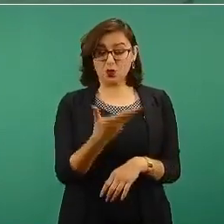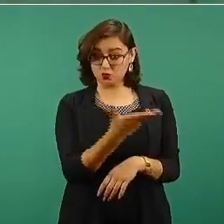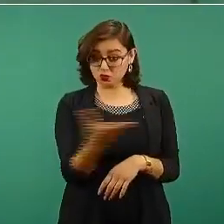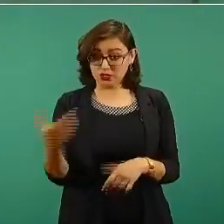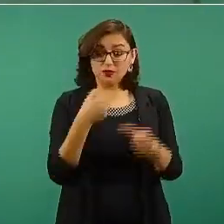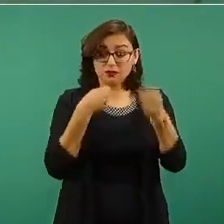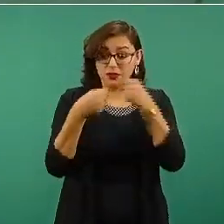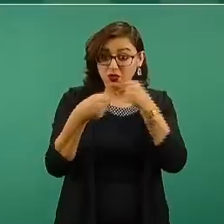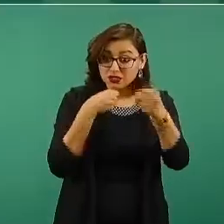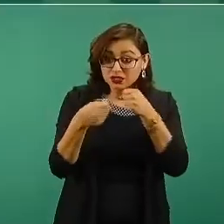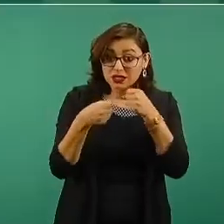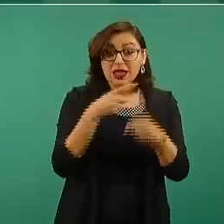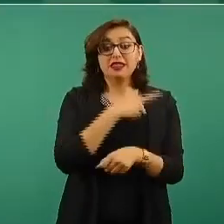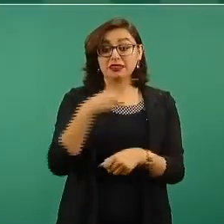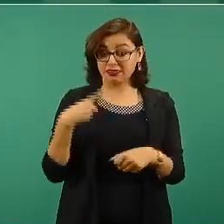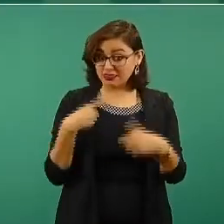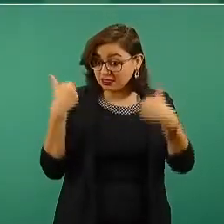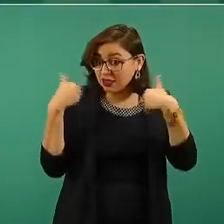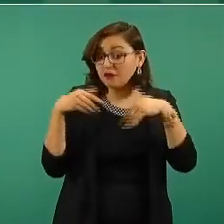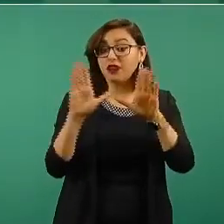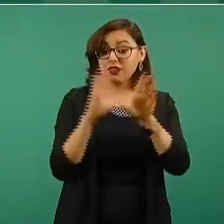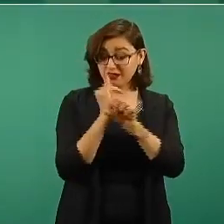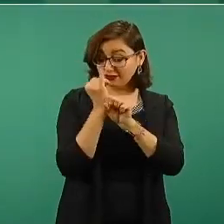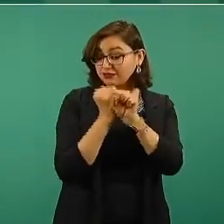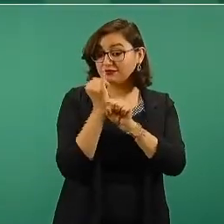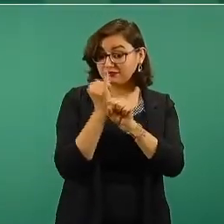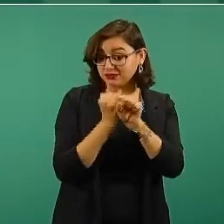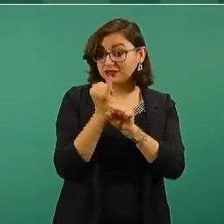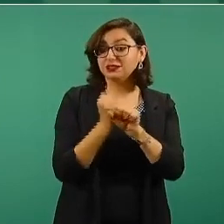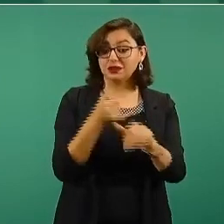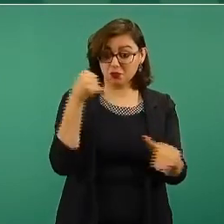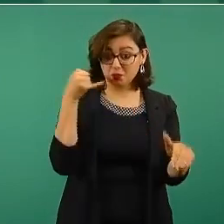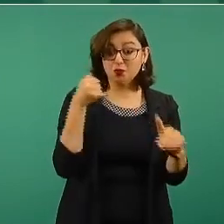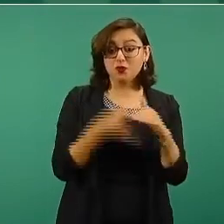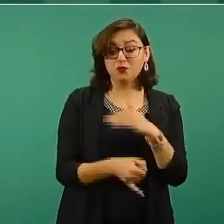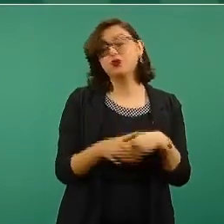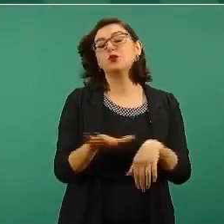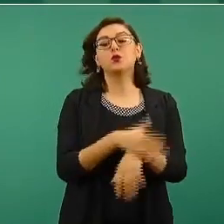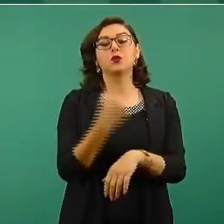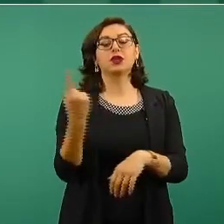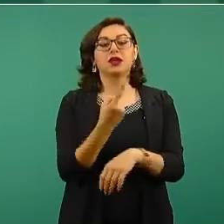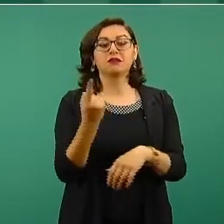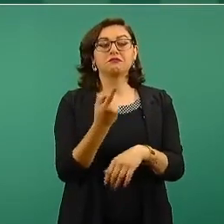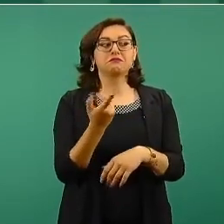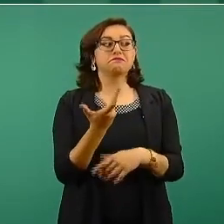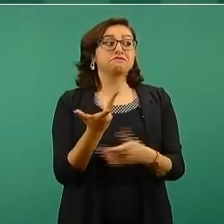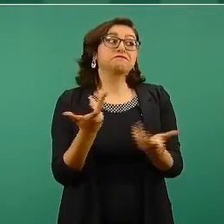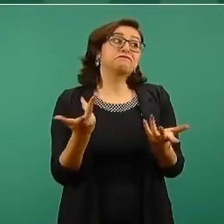periodística, nada más que son temas vedados